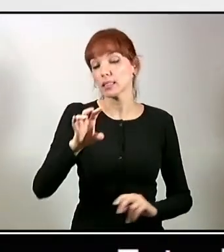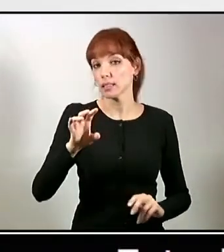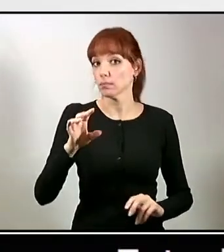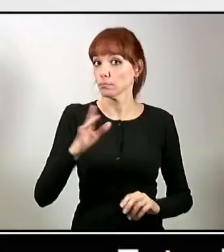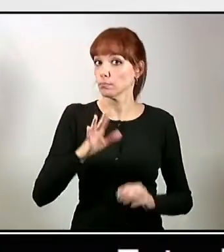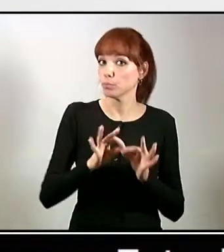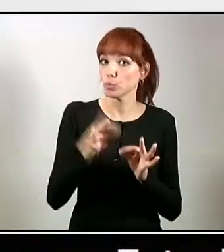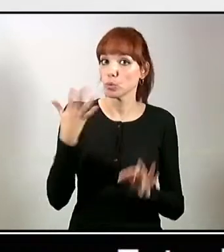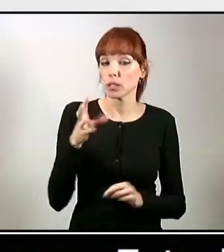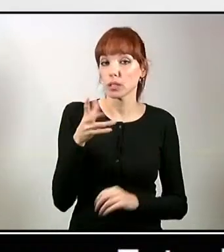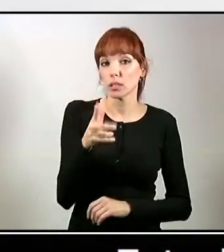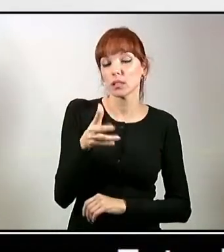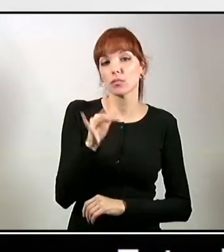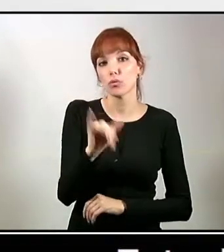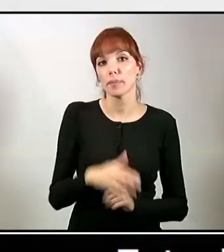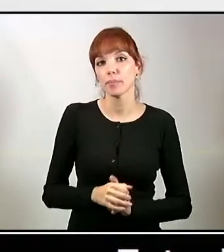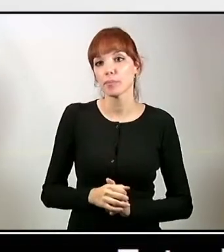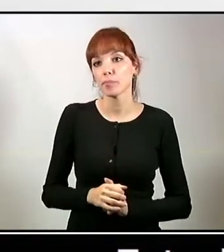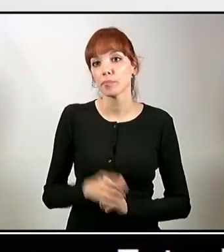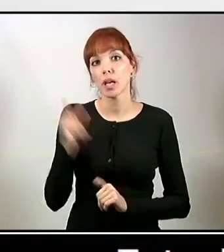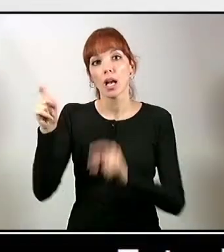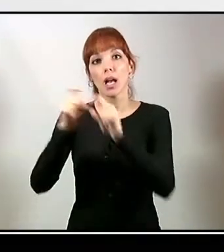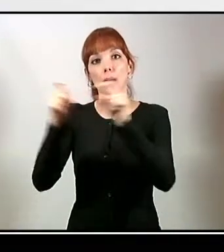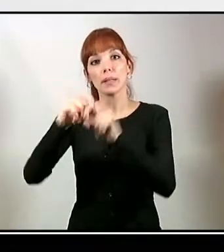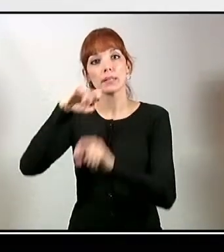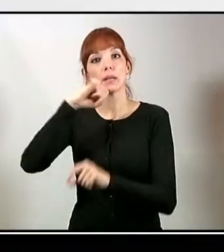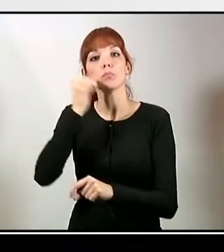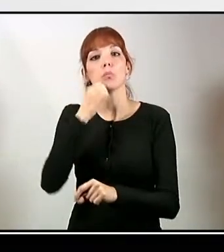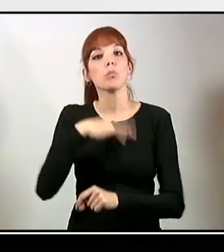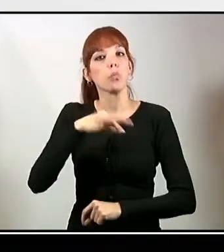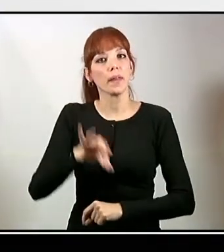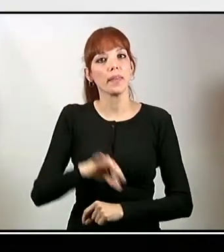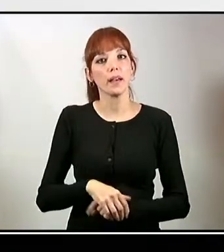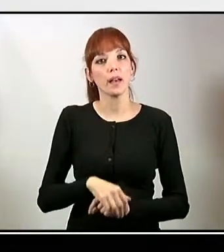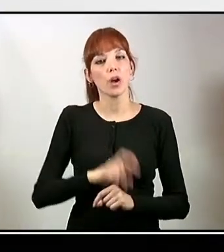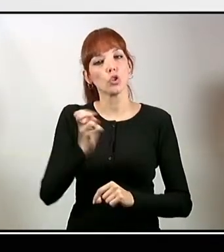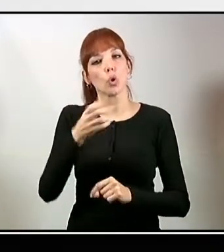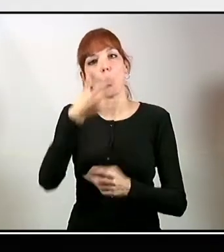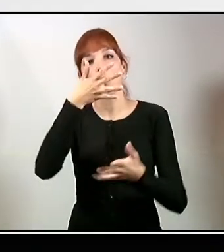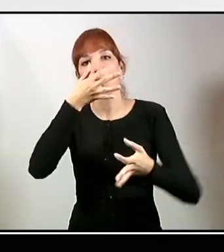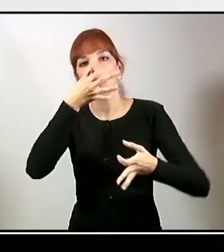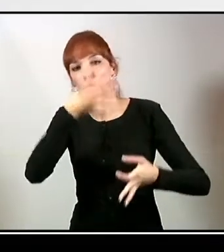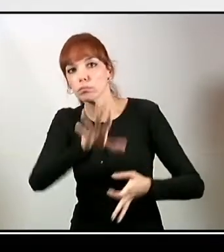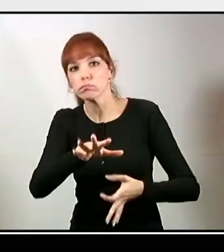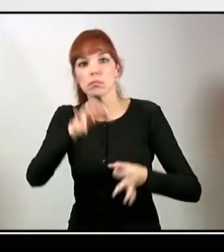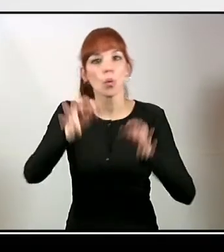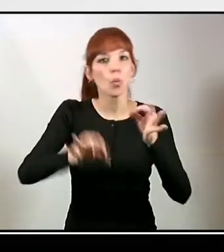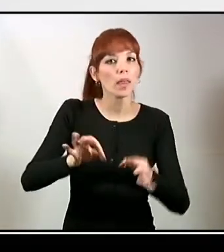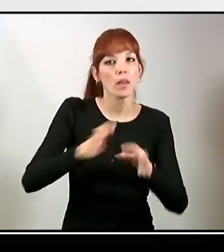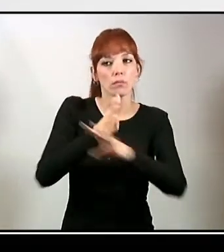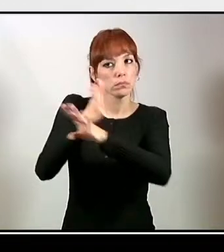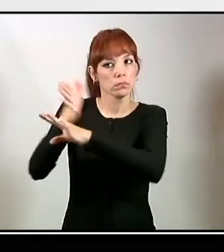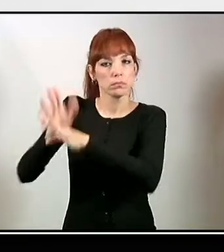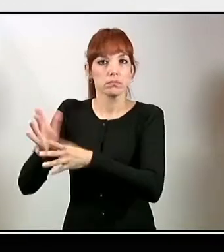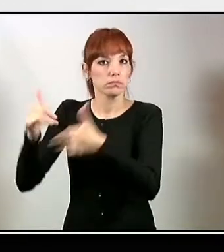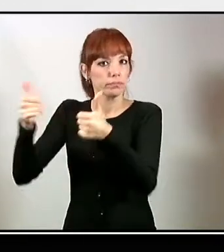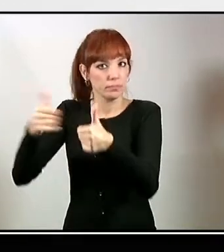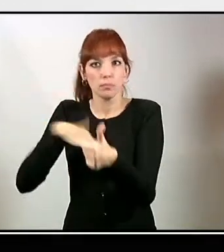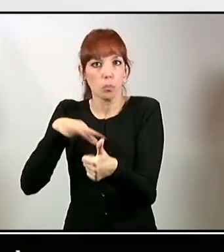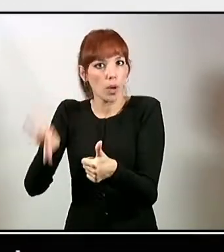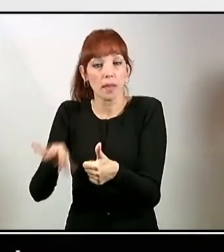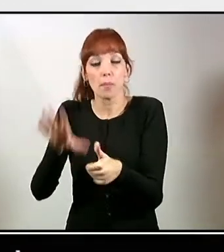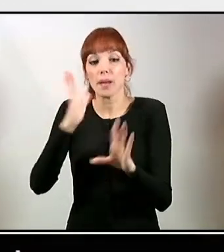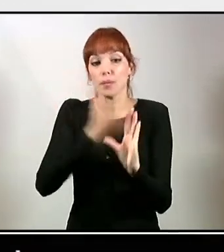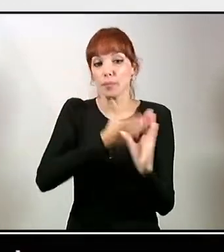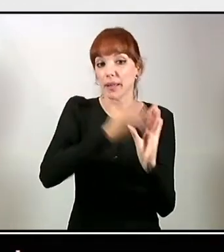Derecho, que la empresa pueda recurrir a otras instancias judiciales. Pero, como digo, el